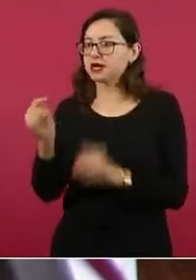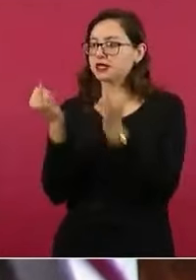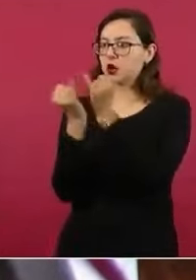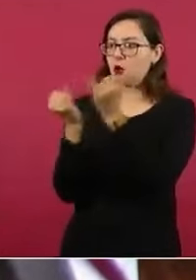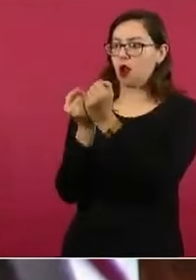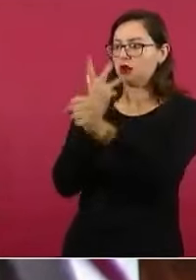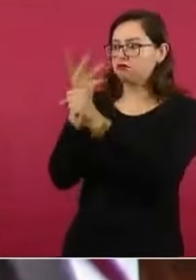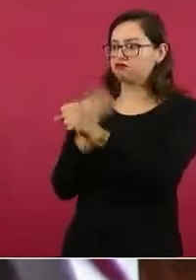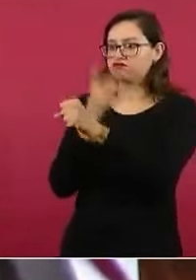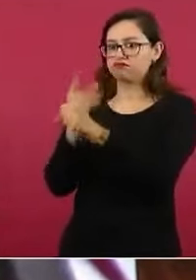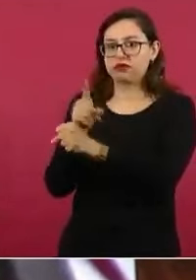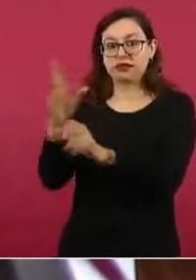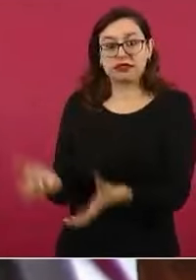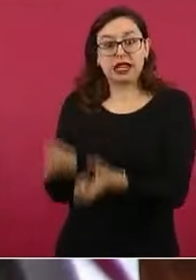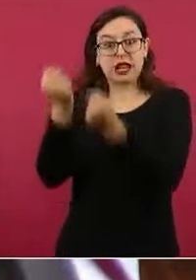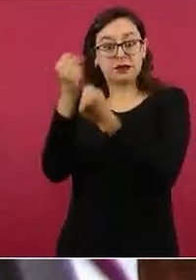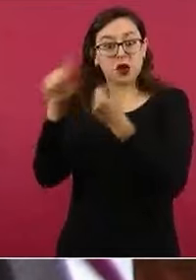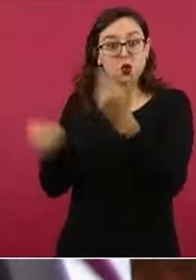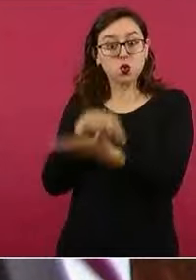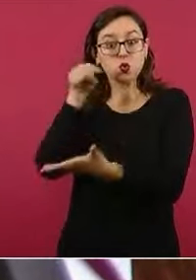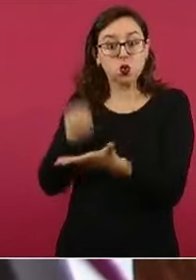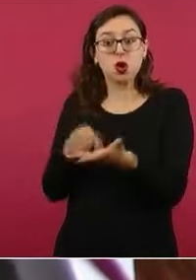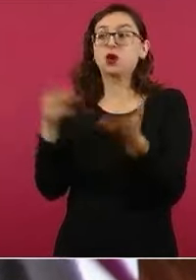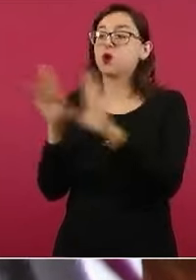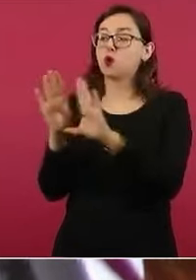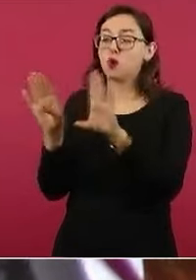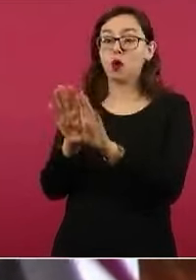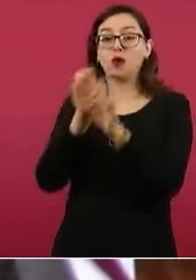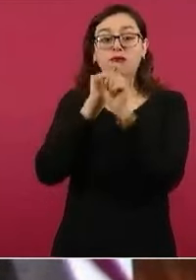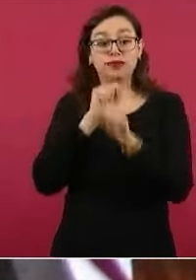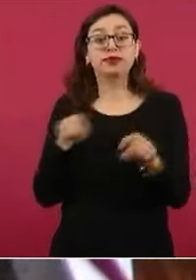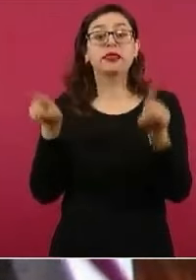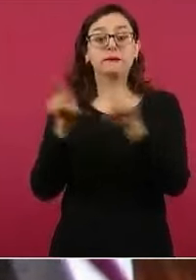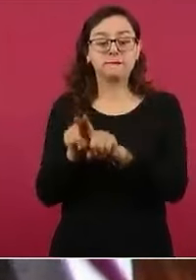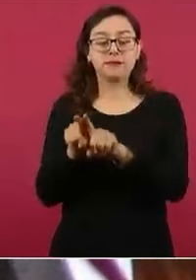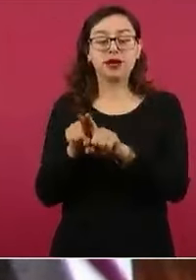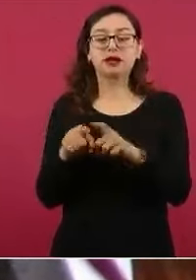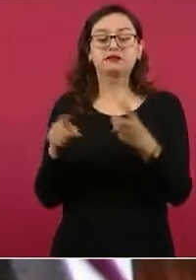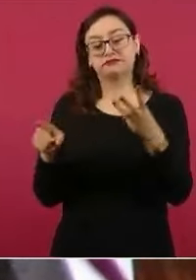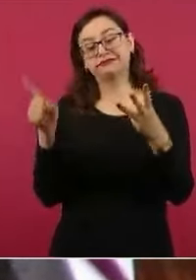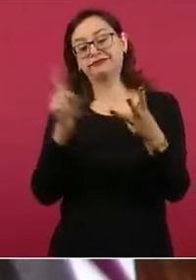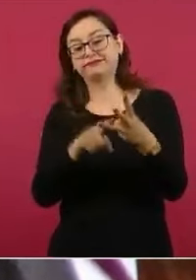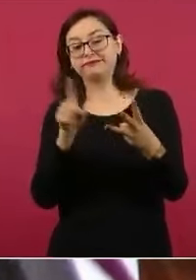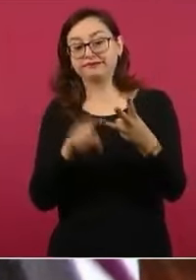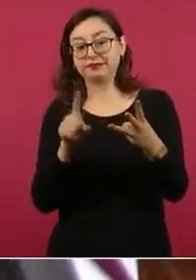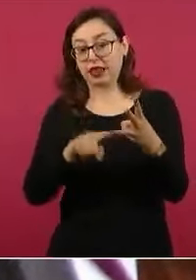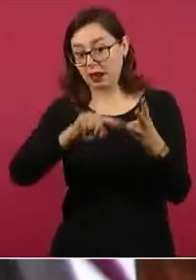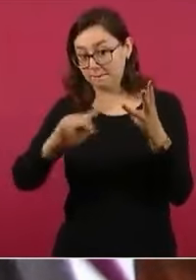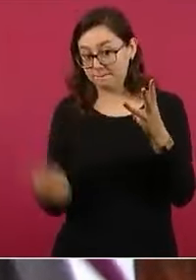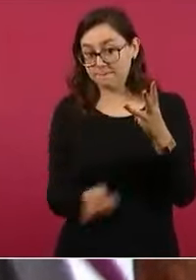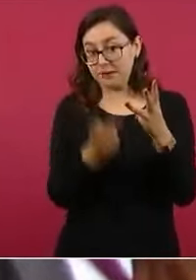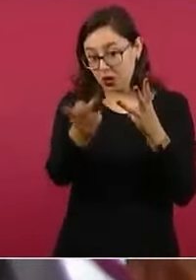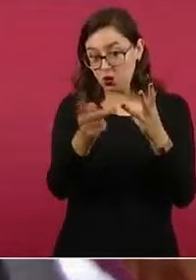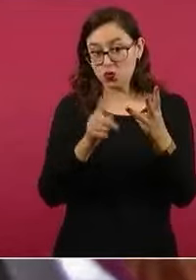para rescatar ese espacio. Y preguntarle igual también, ¿cuándo ya va a estar abierto este proyecto